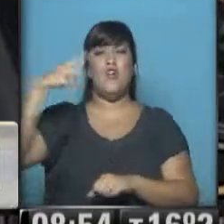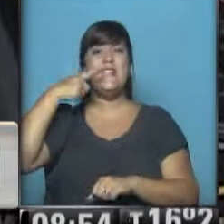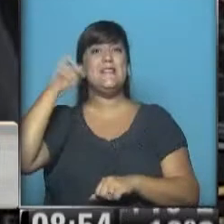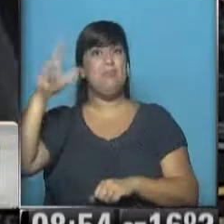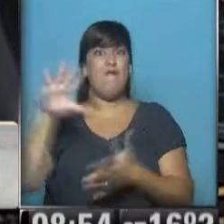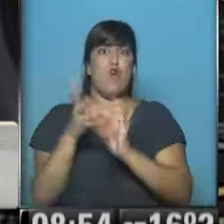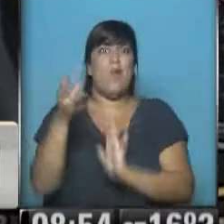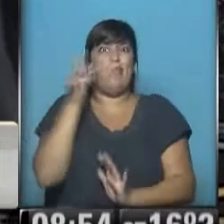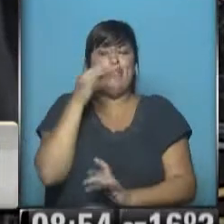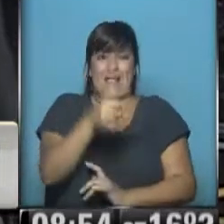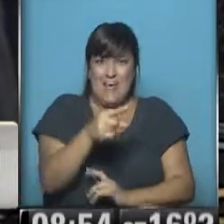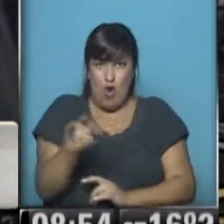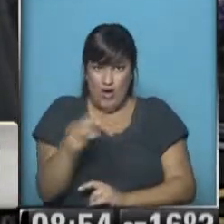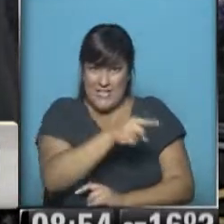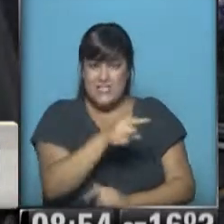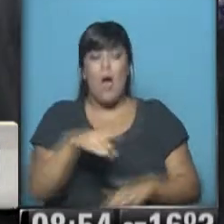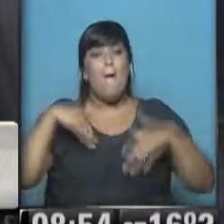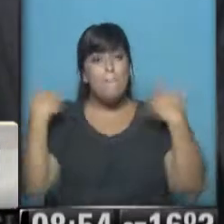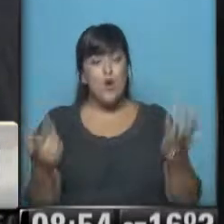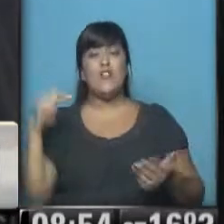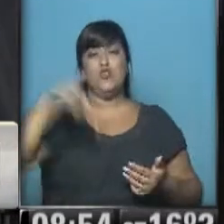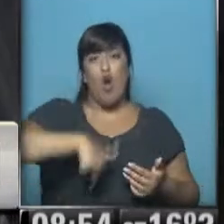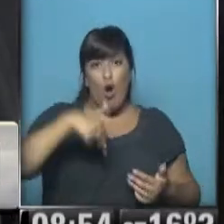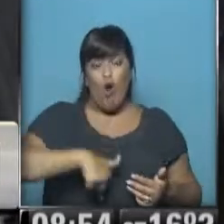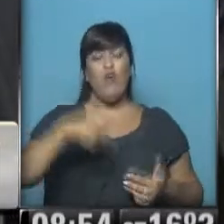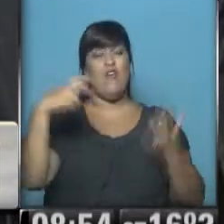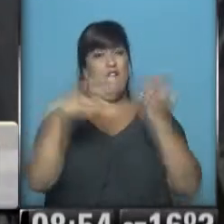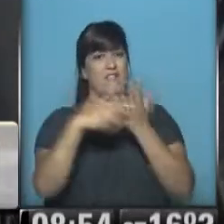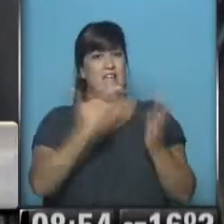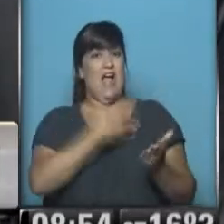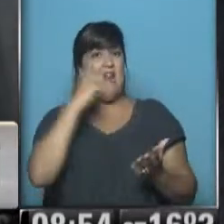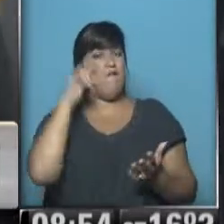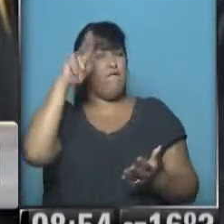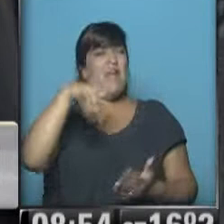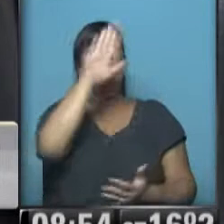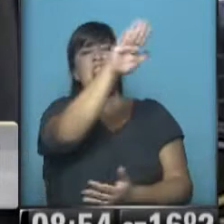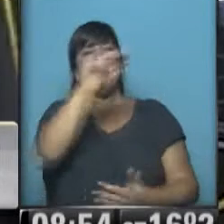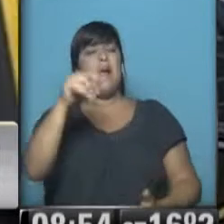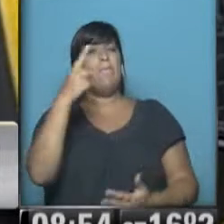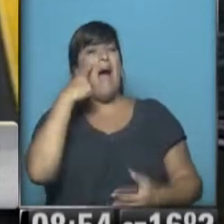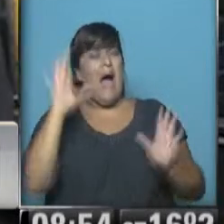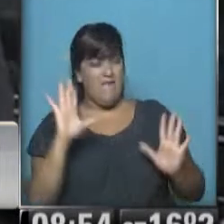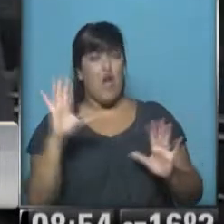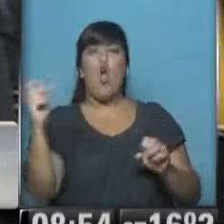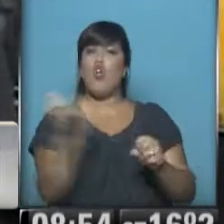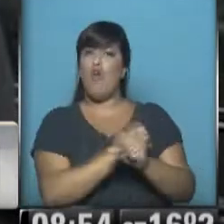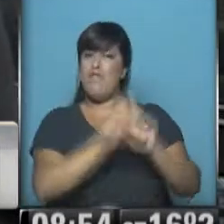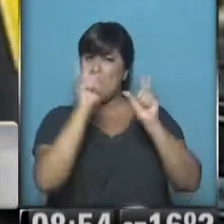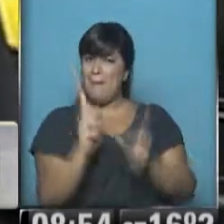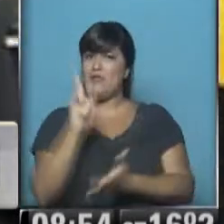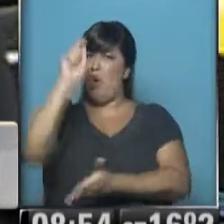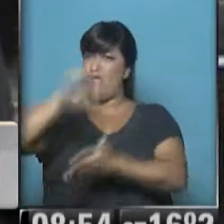domicilio. Por eso hoy la fiscal Fein la convoca para que tome una definición, si confirma aquello que firmó